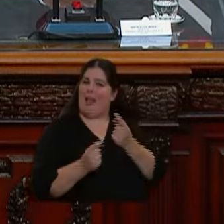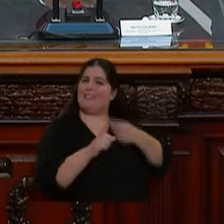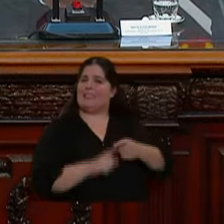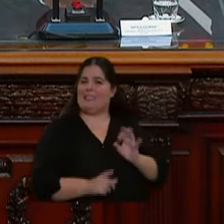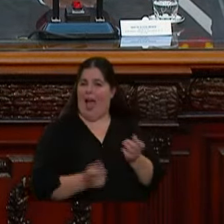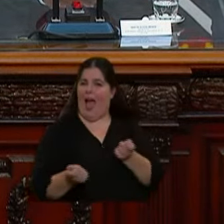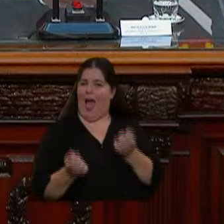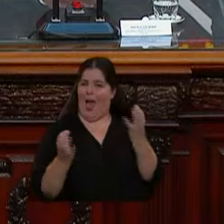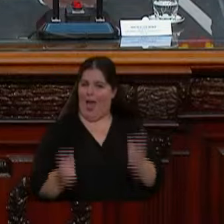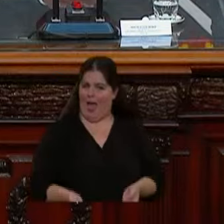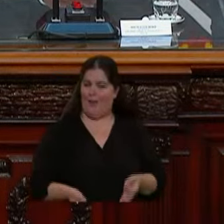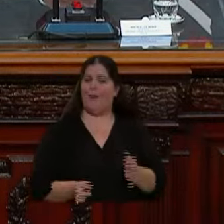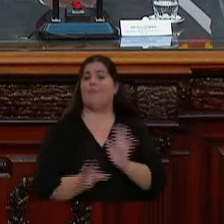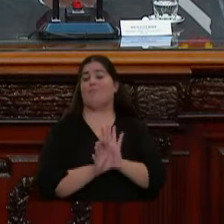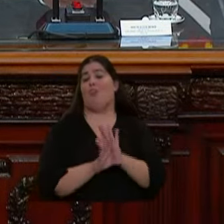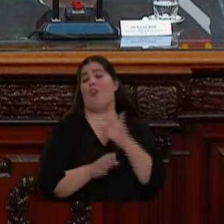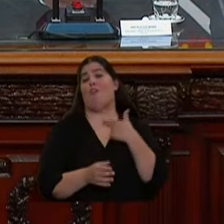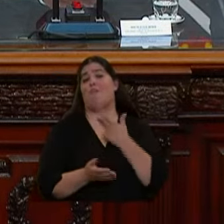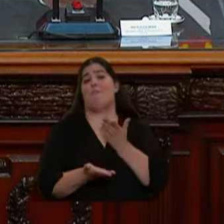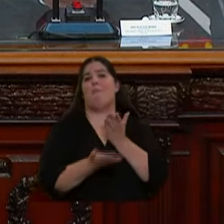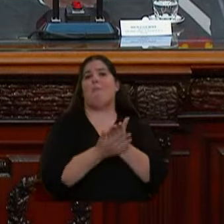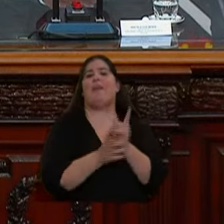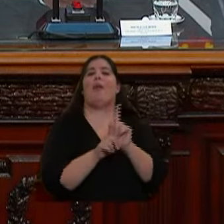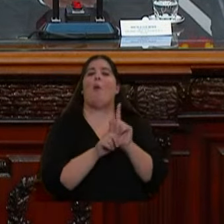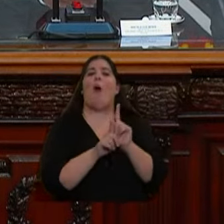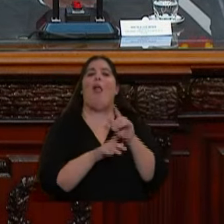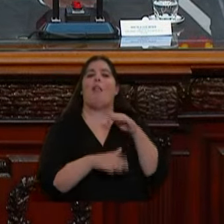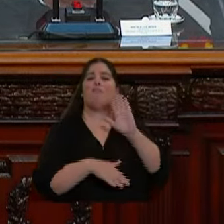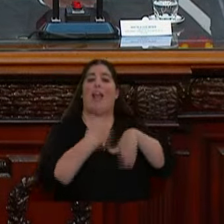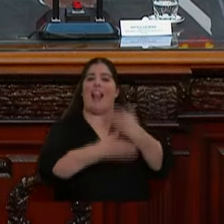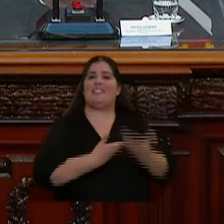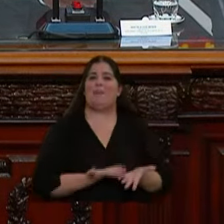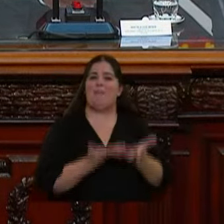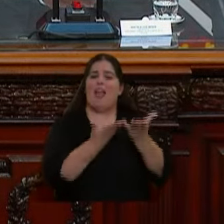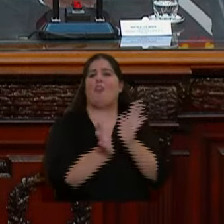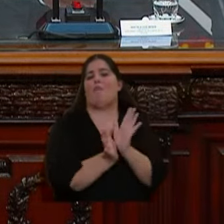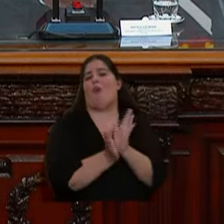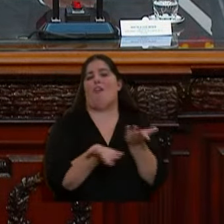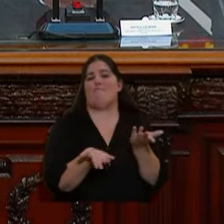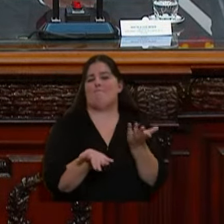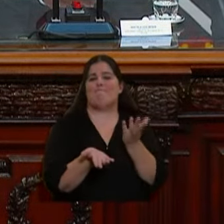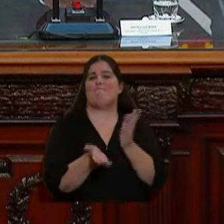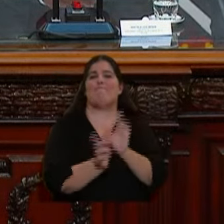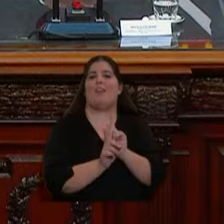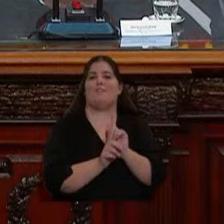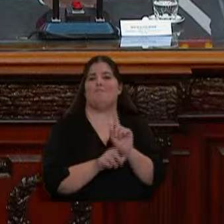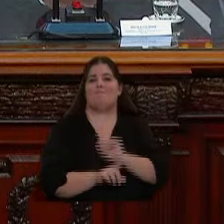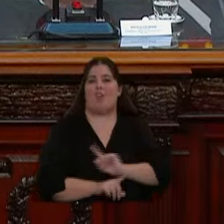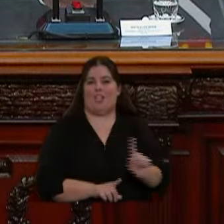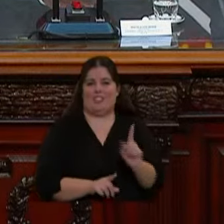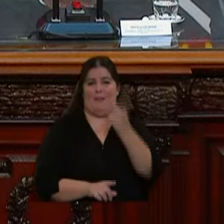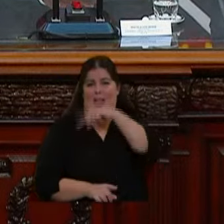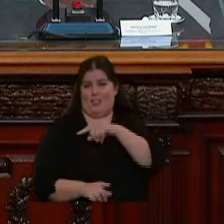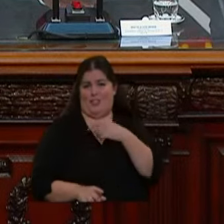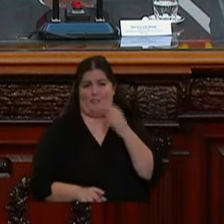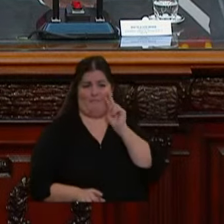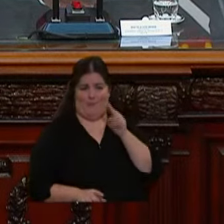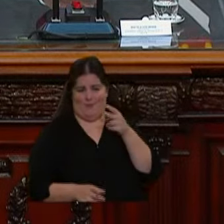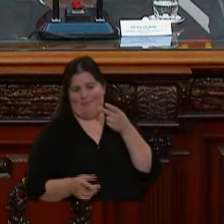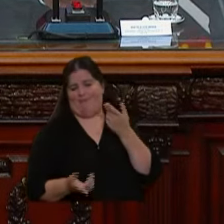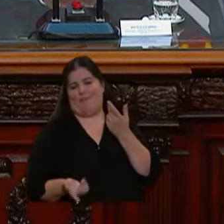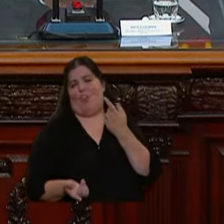lo que pedirles que computen una función de crecimiento geométrico es un oxímoron para aquellos que no la han visto, no la ven y no la